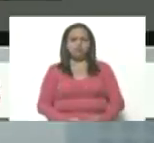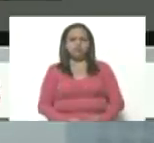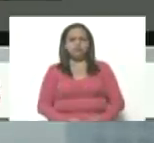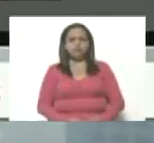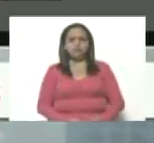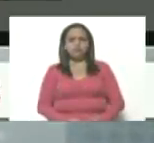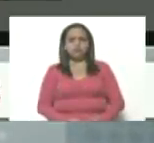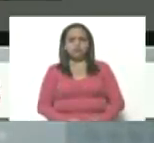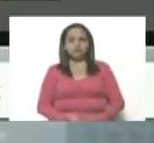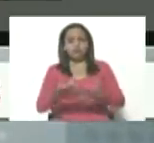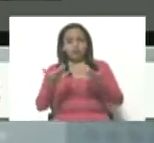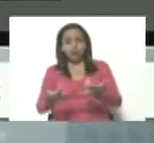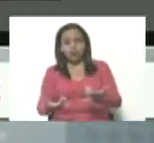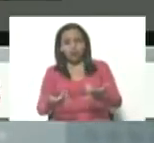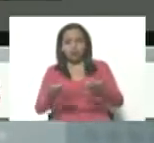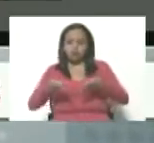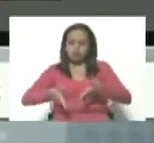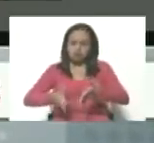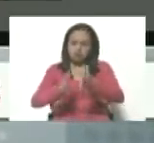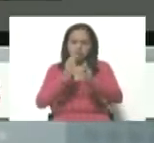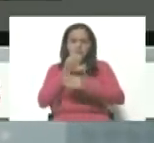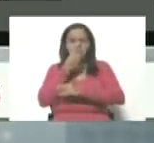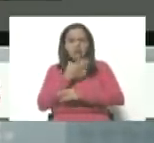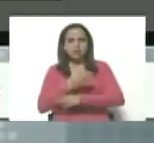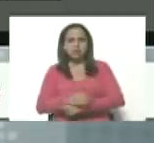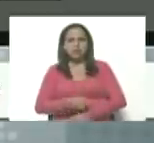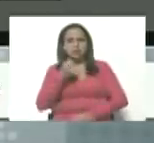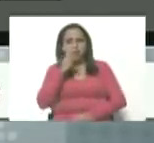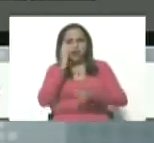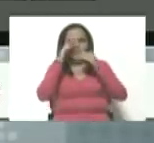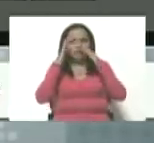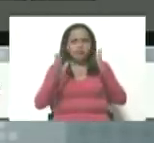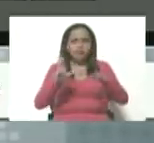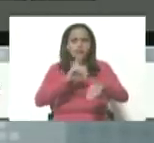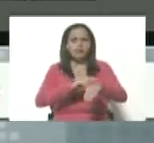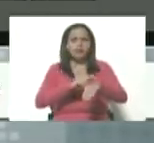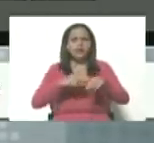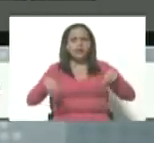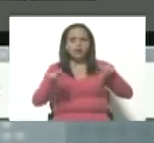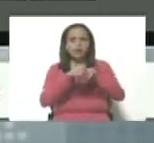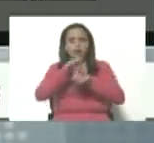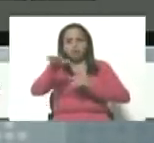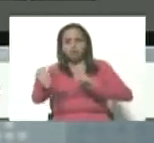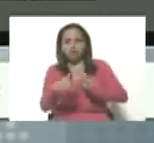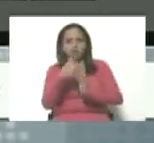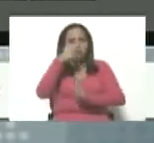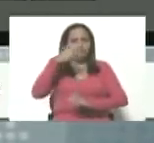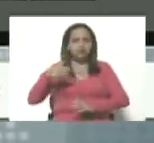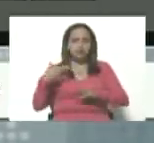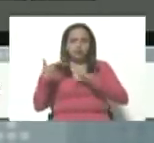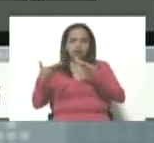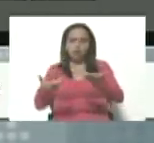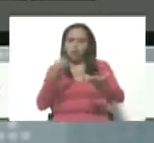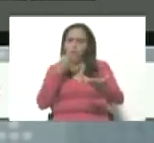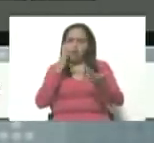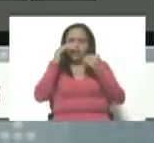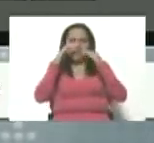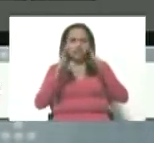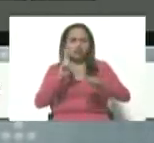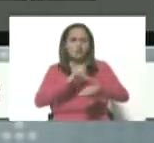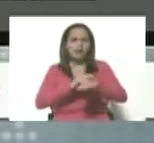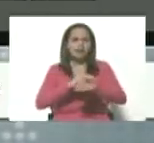Su situación va bien. Buenas atenciones médicas, como a todo el pueblo le damos. Buenas atenciones